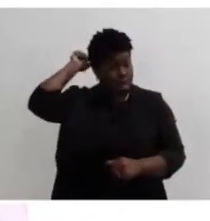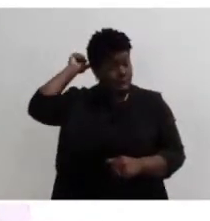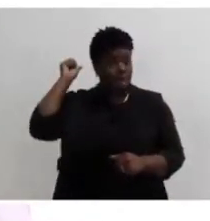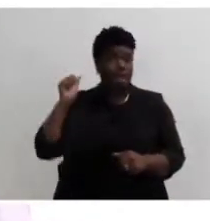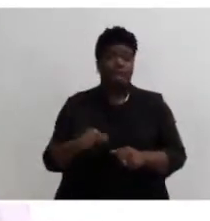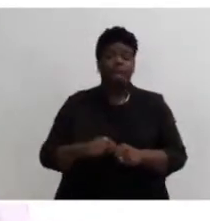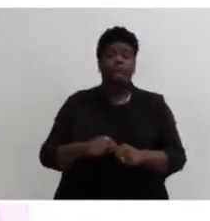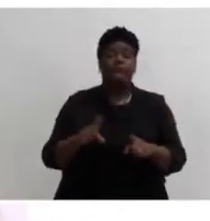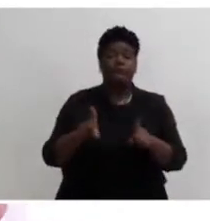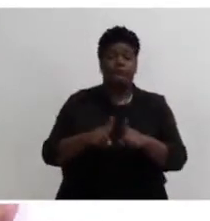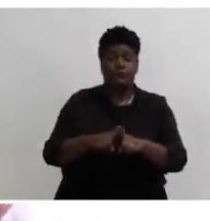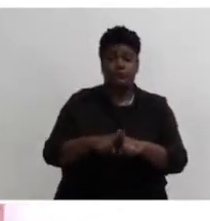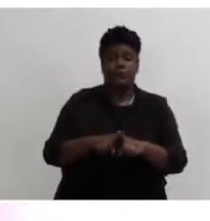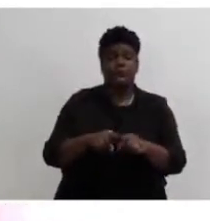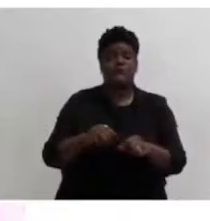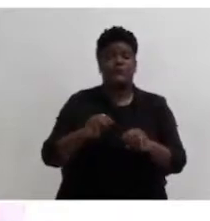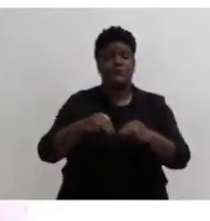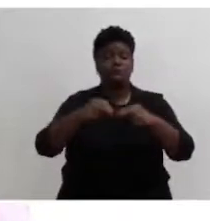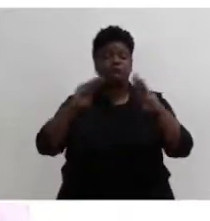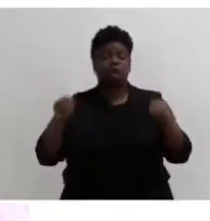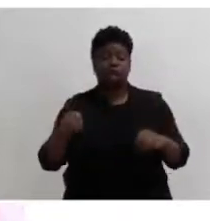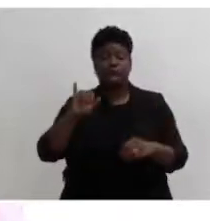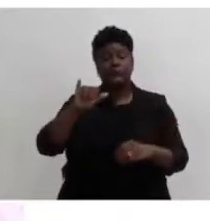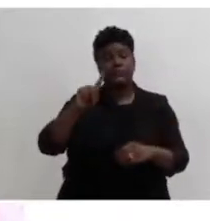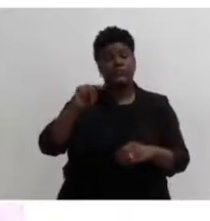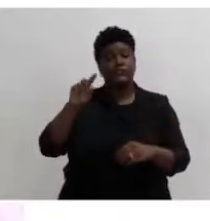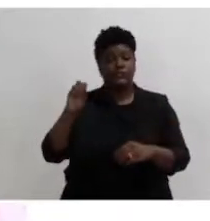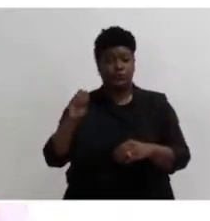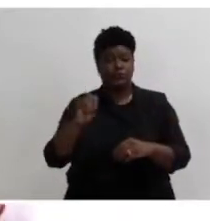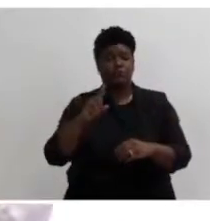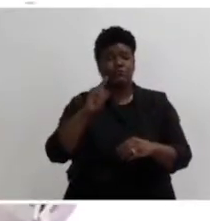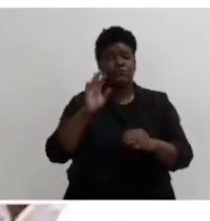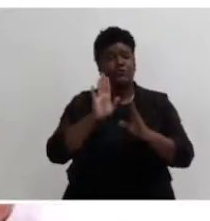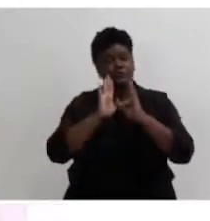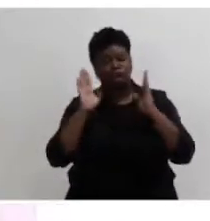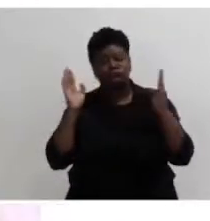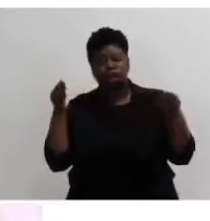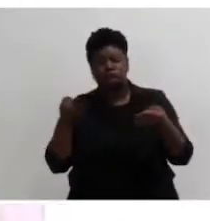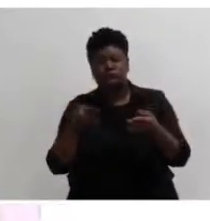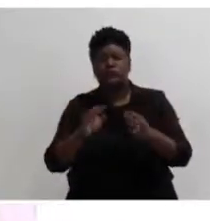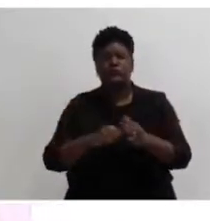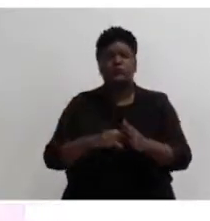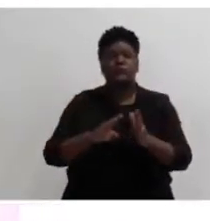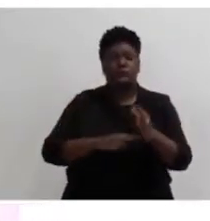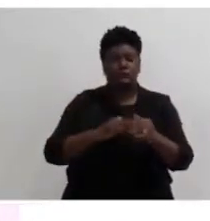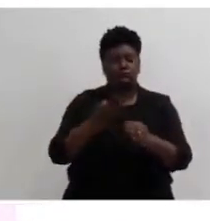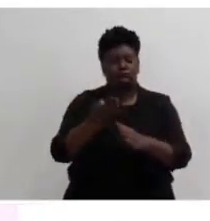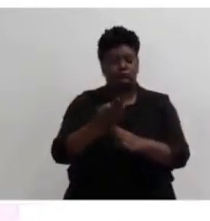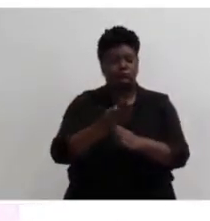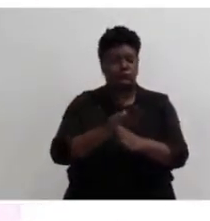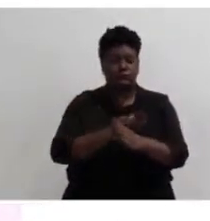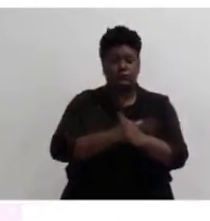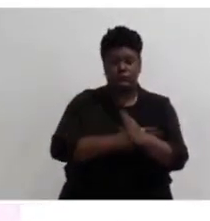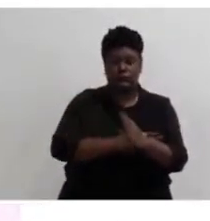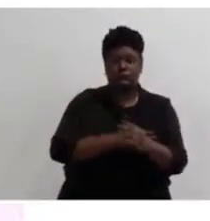ministro Bisonó ha sido fundamental en este proceso, culminando con el decreto del que hacía referencia